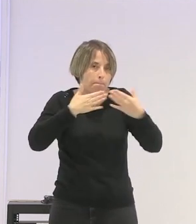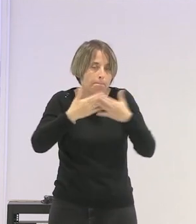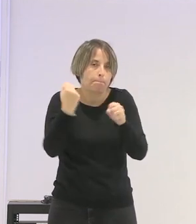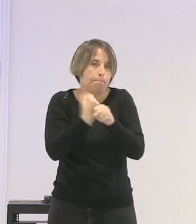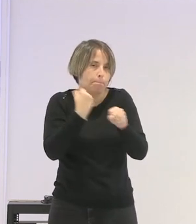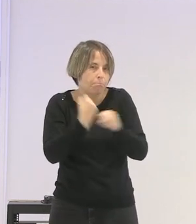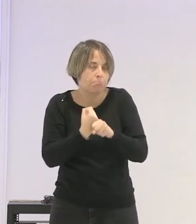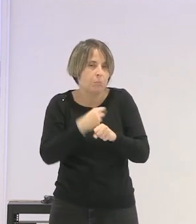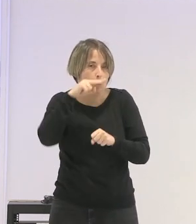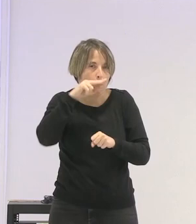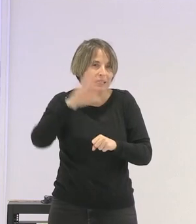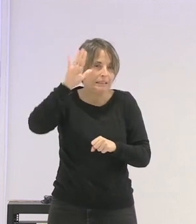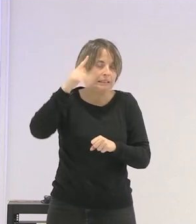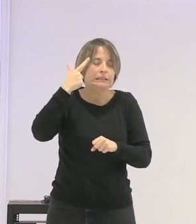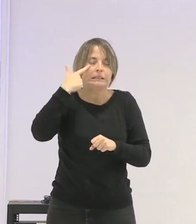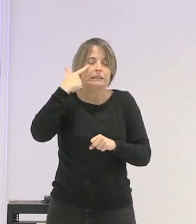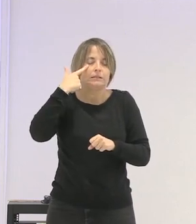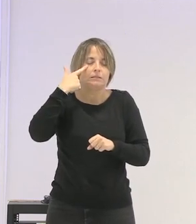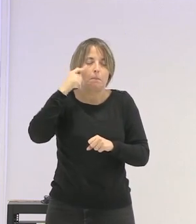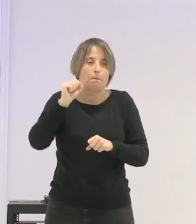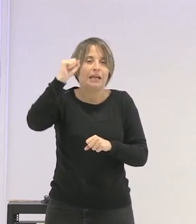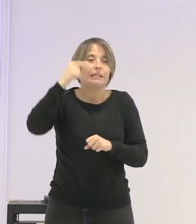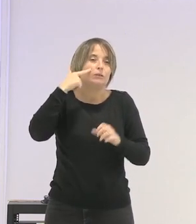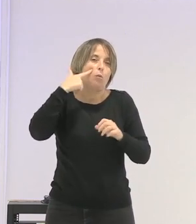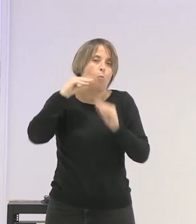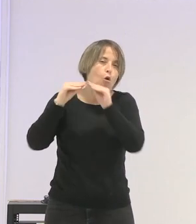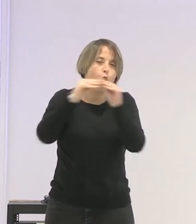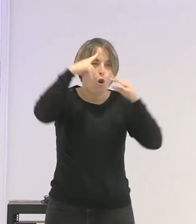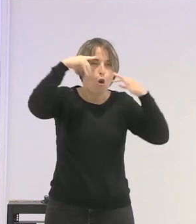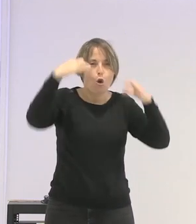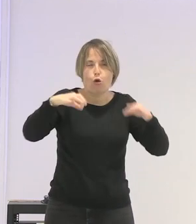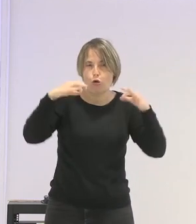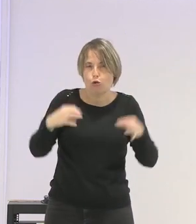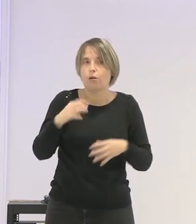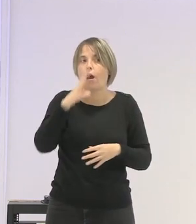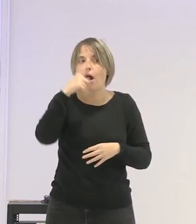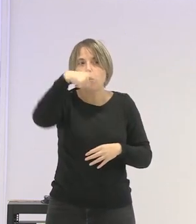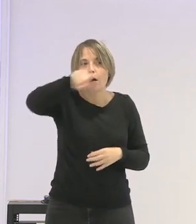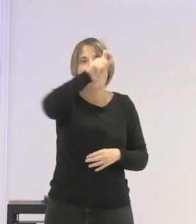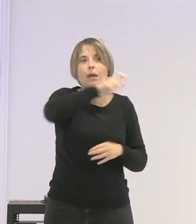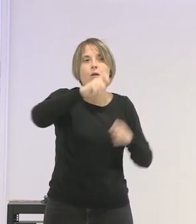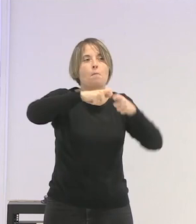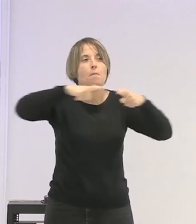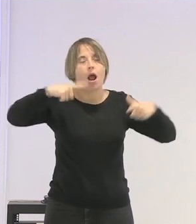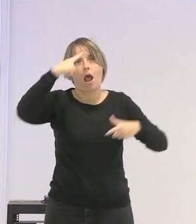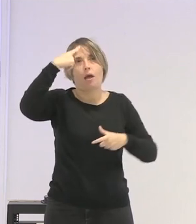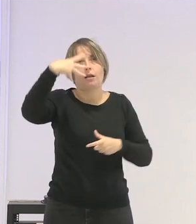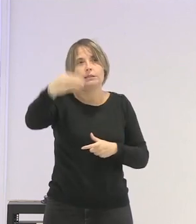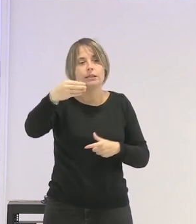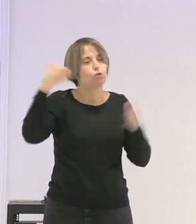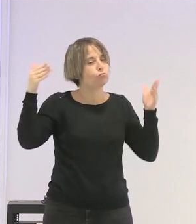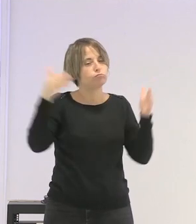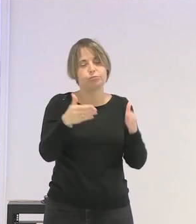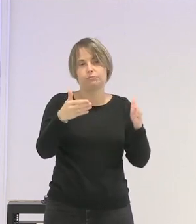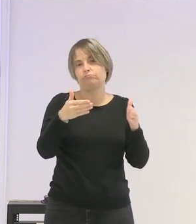marxistas, como que se ha hecho más sentido común, ¿no? Yo creo que más gente ahora entiende que eso es un elemento central